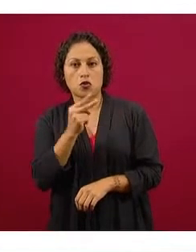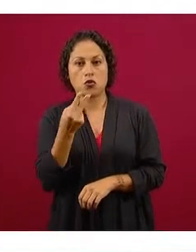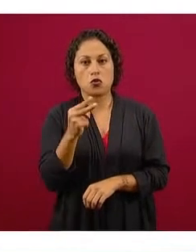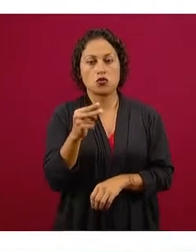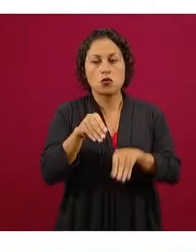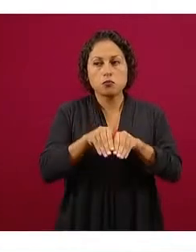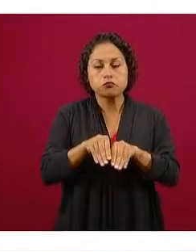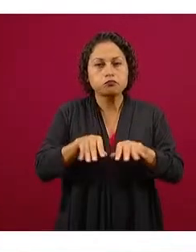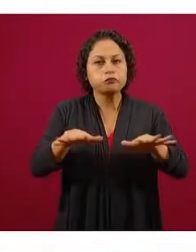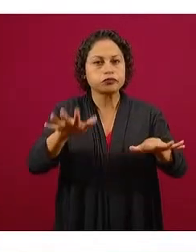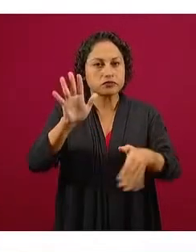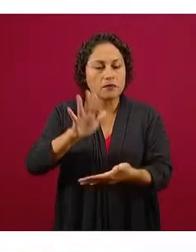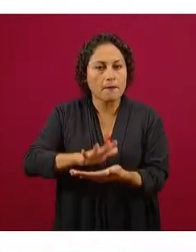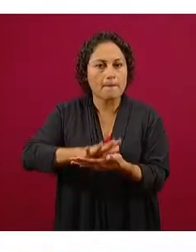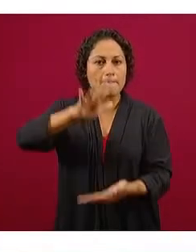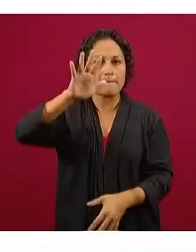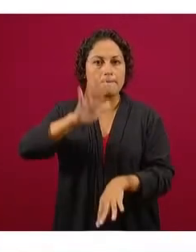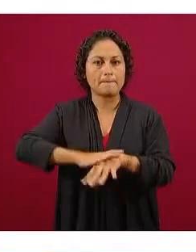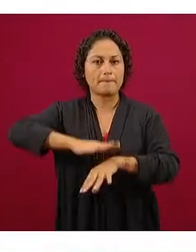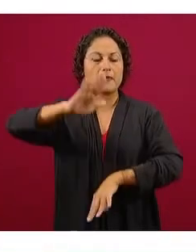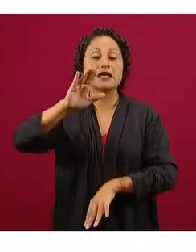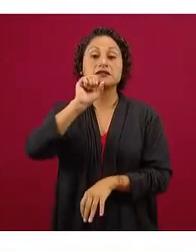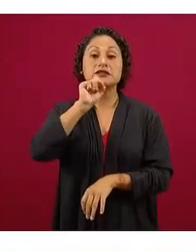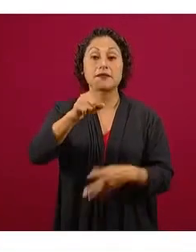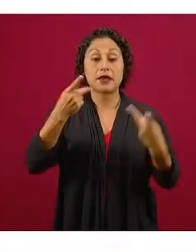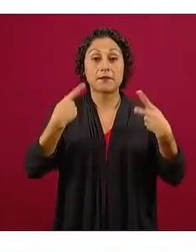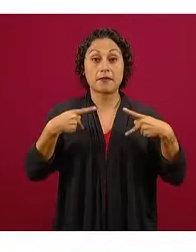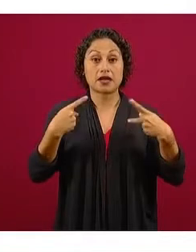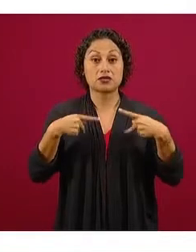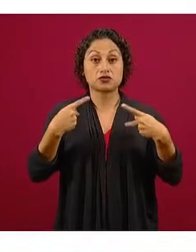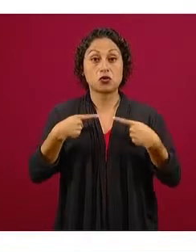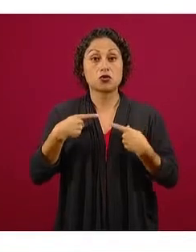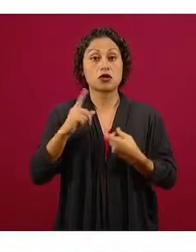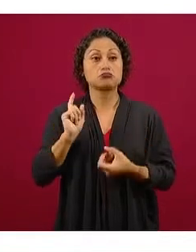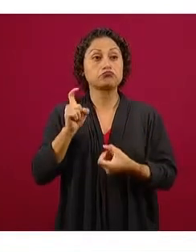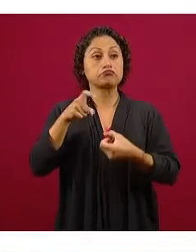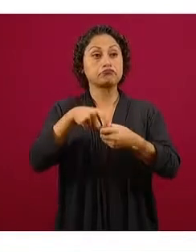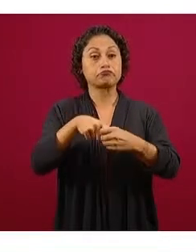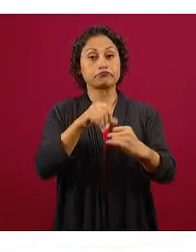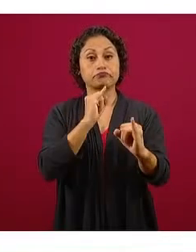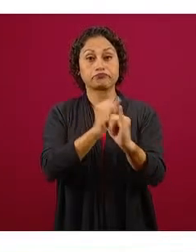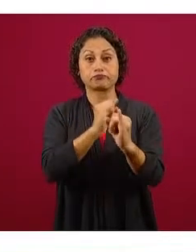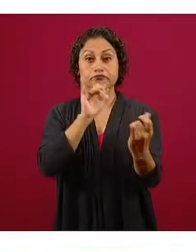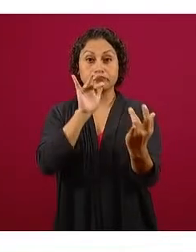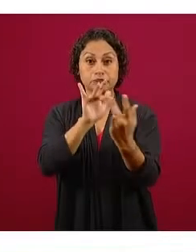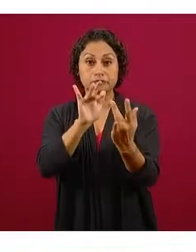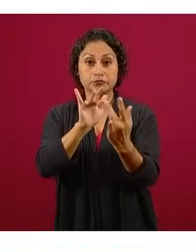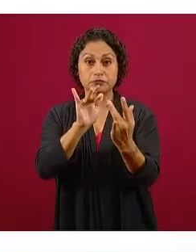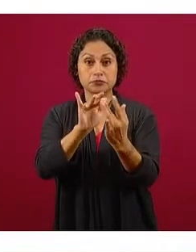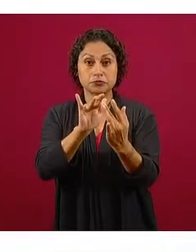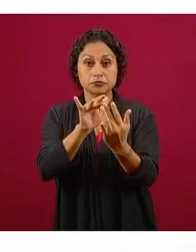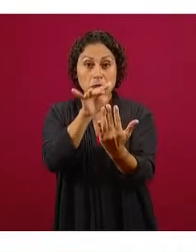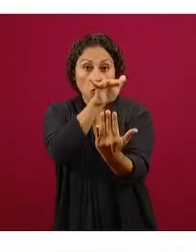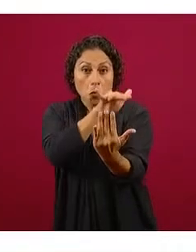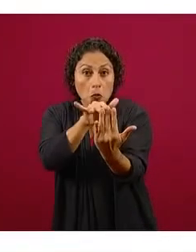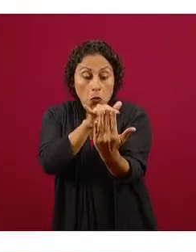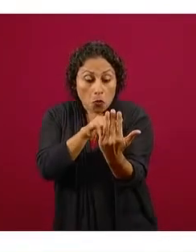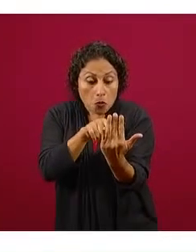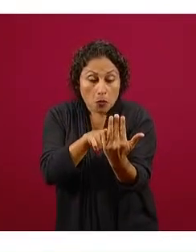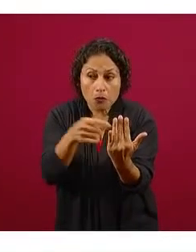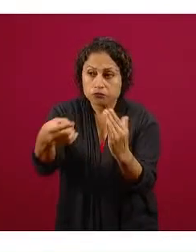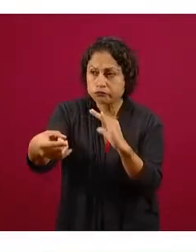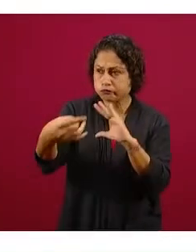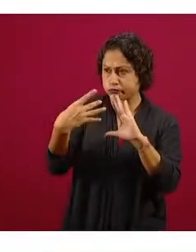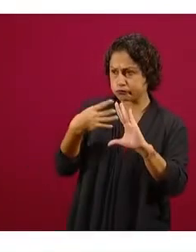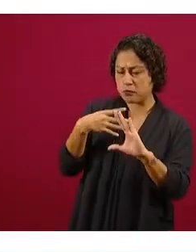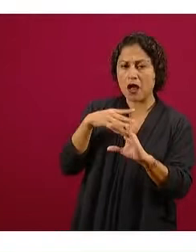o el incremento de los usuarios de redes sociales que toman como verdad lo que se les manda a través